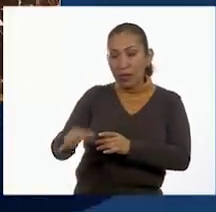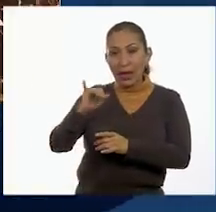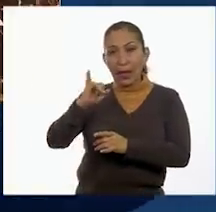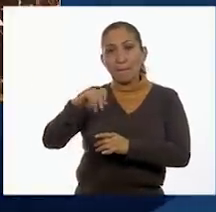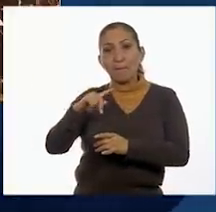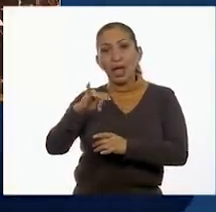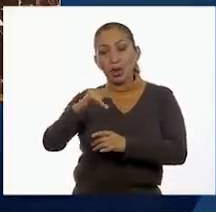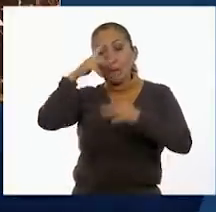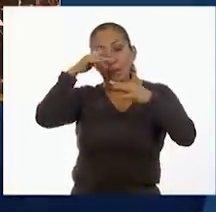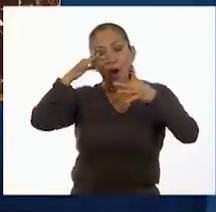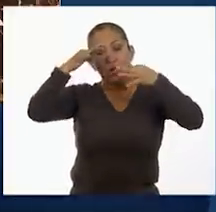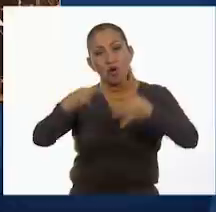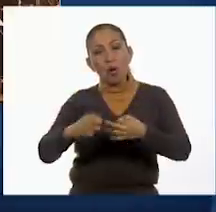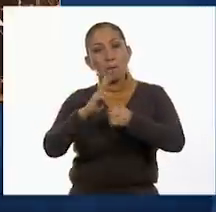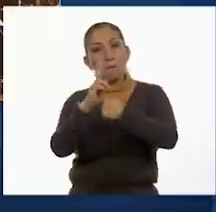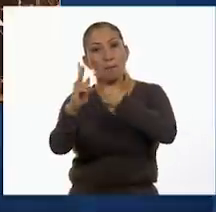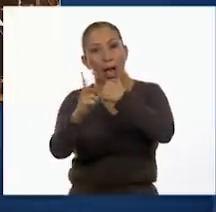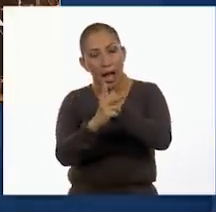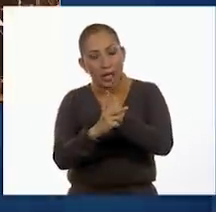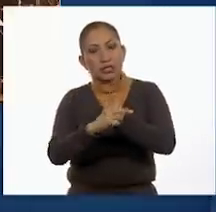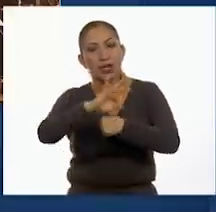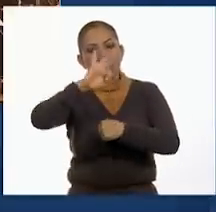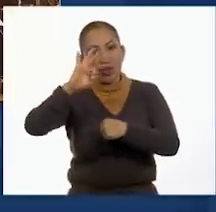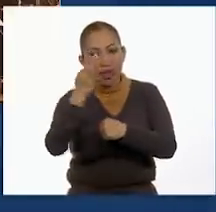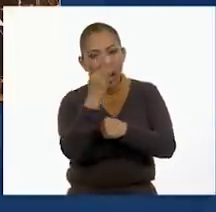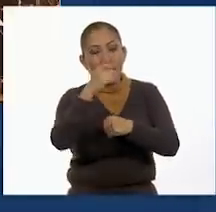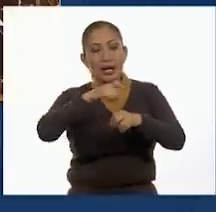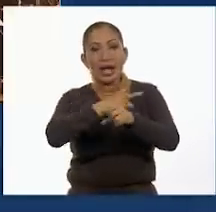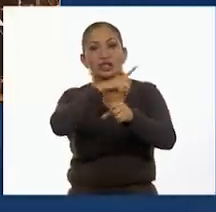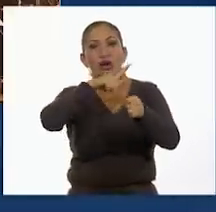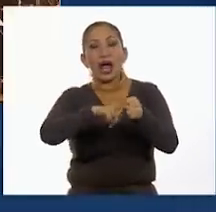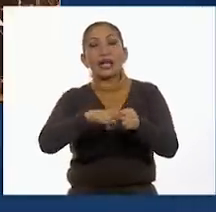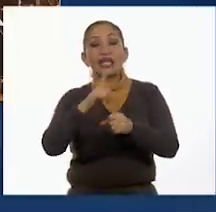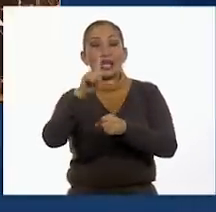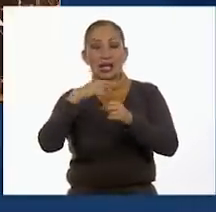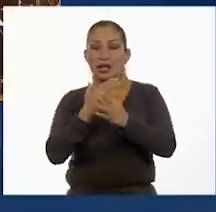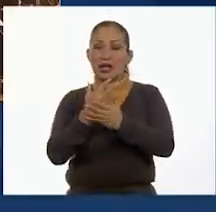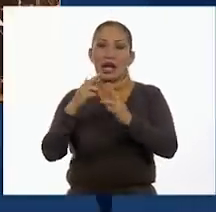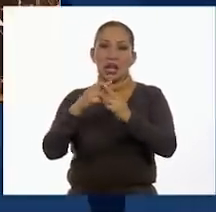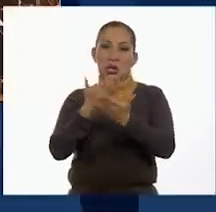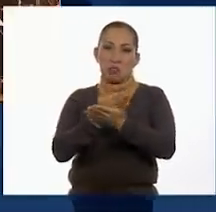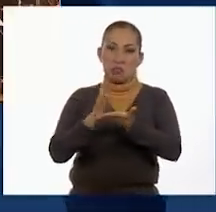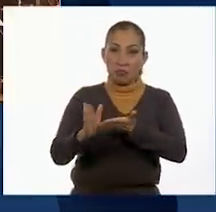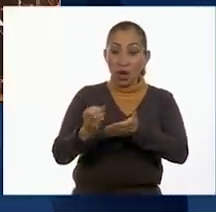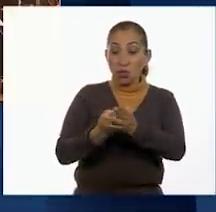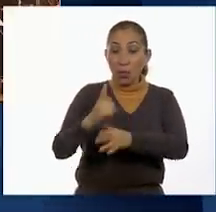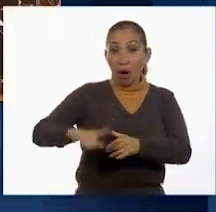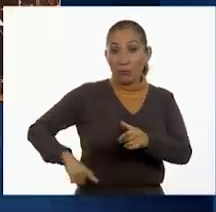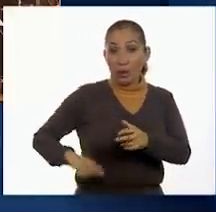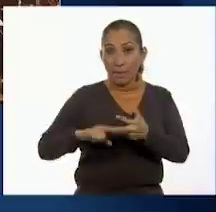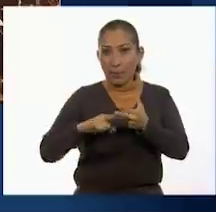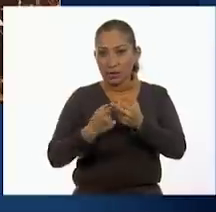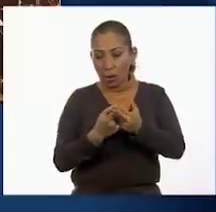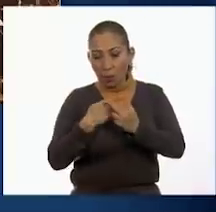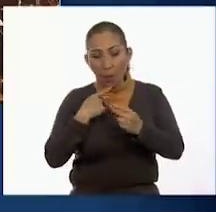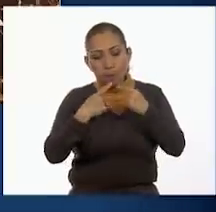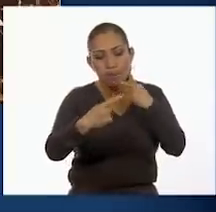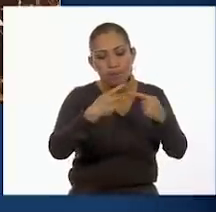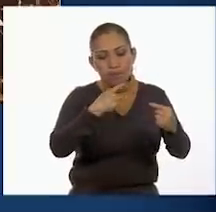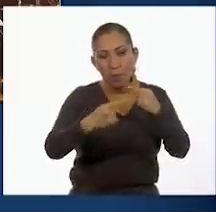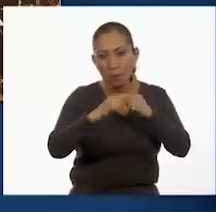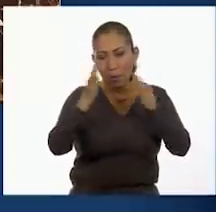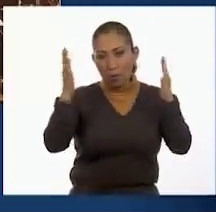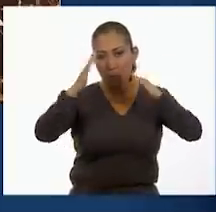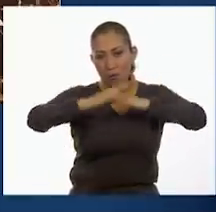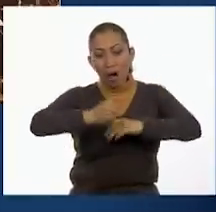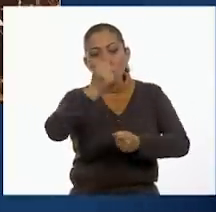consolidación de México como un Estado nacional, federal y laico. El nuevo gobierno comenzó con una política de reconciliación con